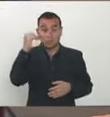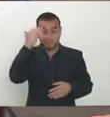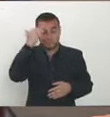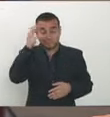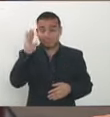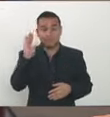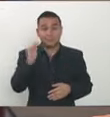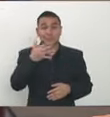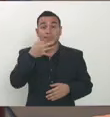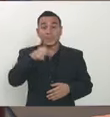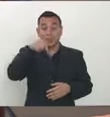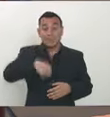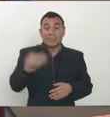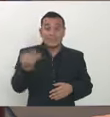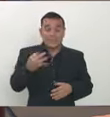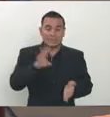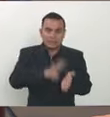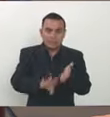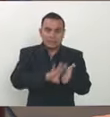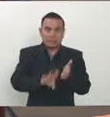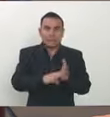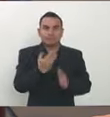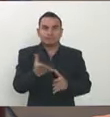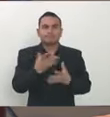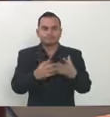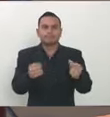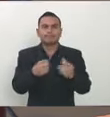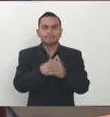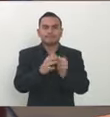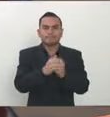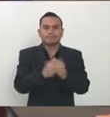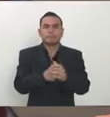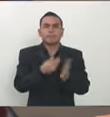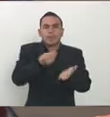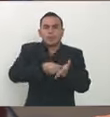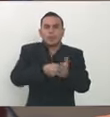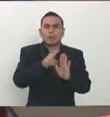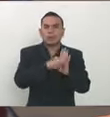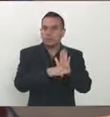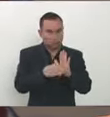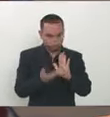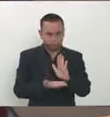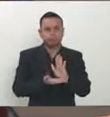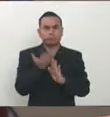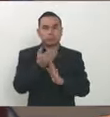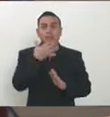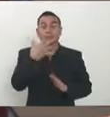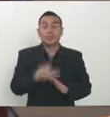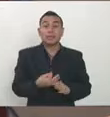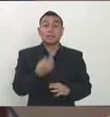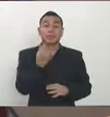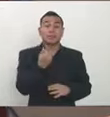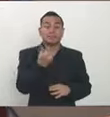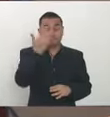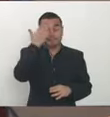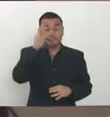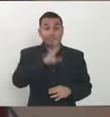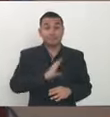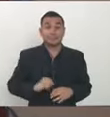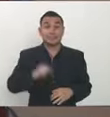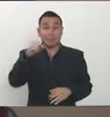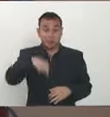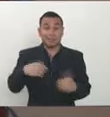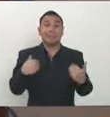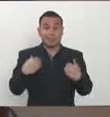es mejor que nos fundiemos ahorita que podemos y no después, que no sabemos cómo estará la economía del mundo y si habrá dinero disponible para El Salvador. Ahora sí lo